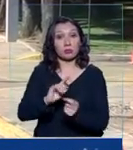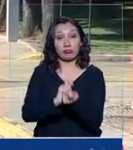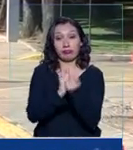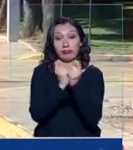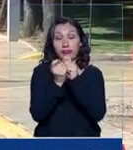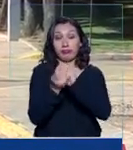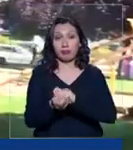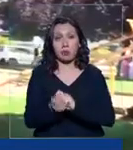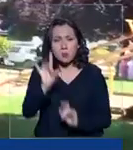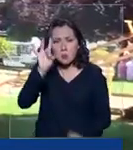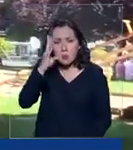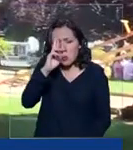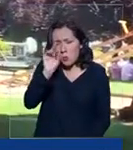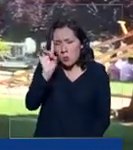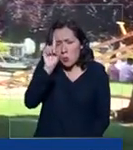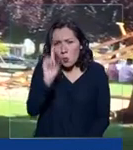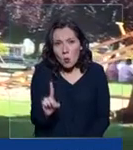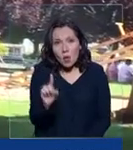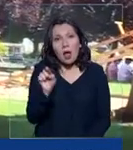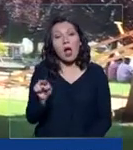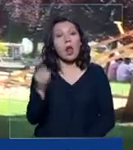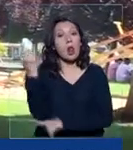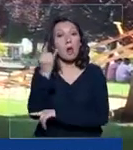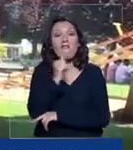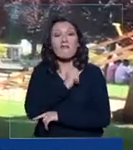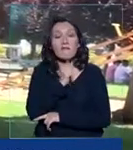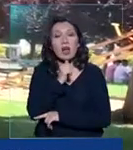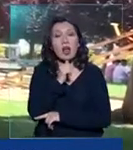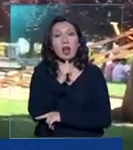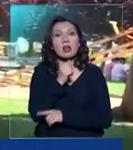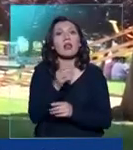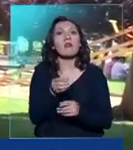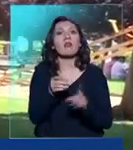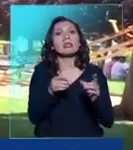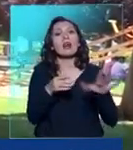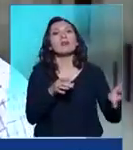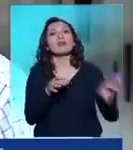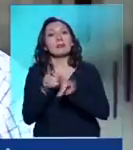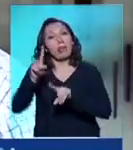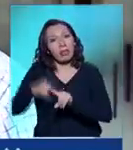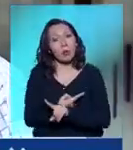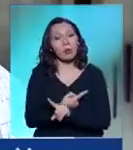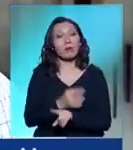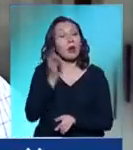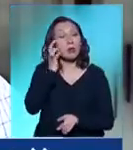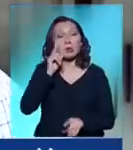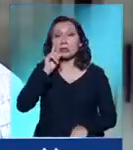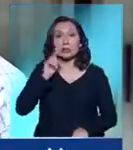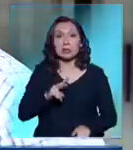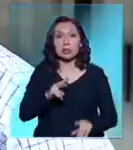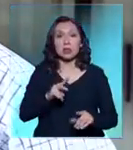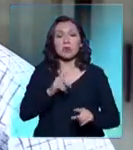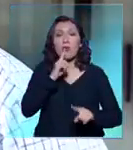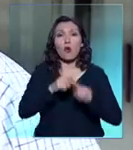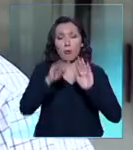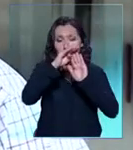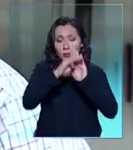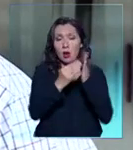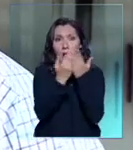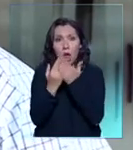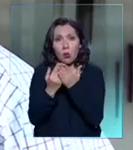transformó en un caso inédito, aunque la universidad aún no ha dicho nada por su reincorporación. Ella sigue sin aparecer como alumna